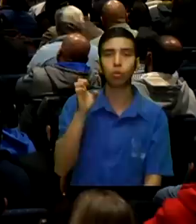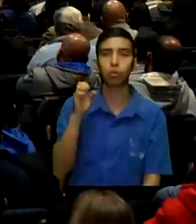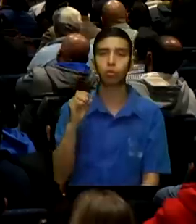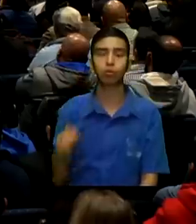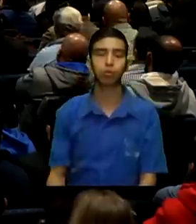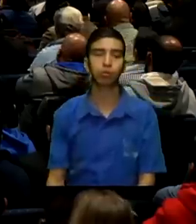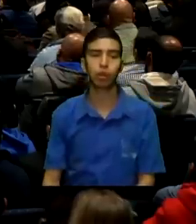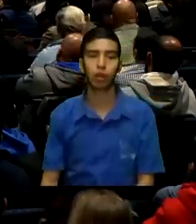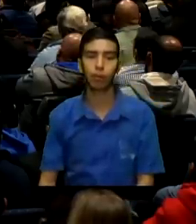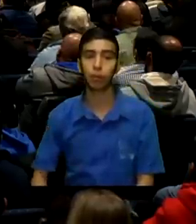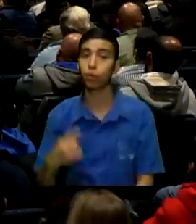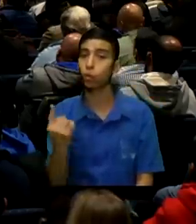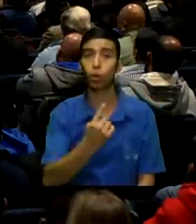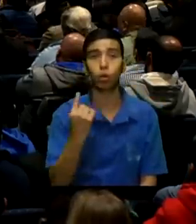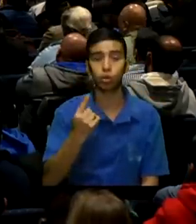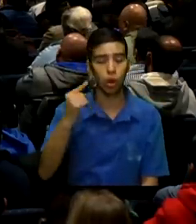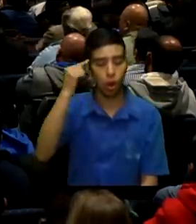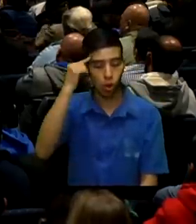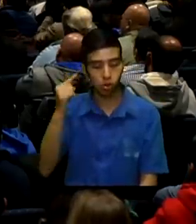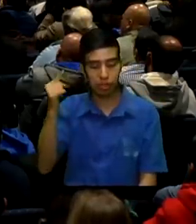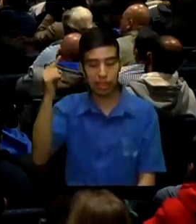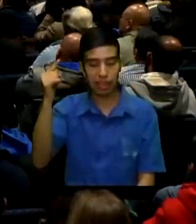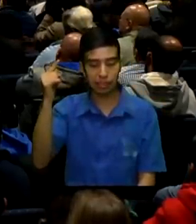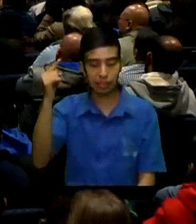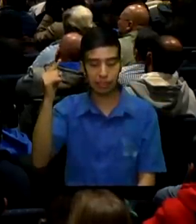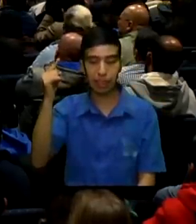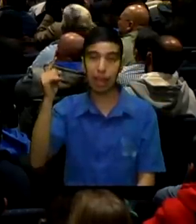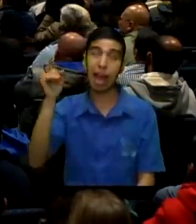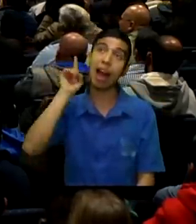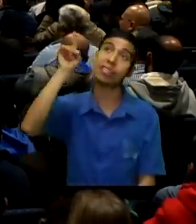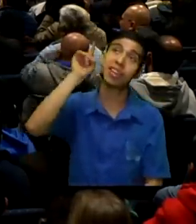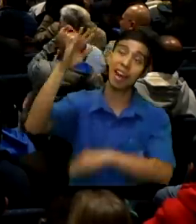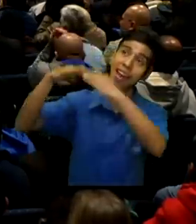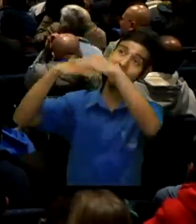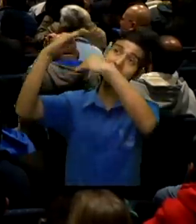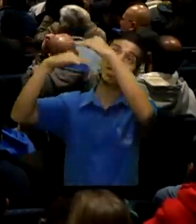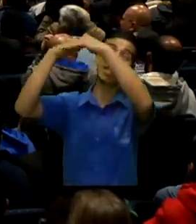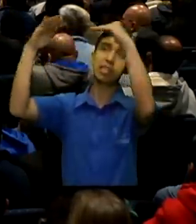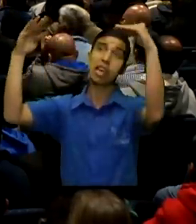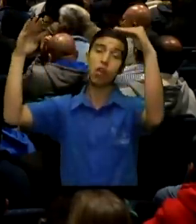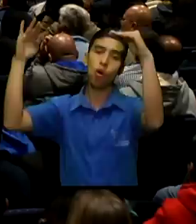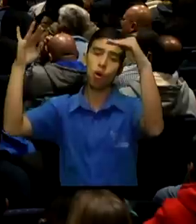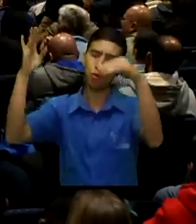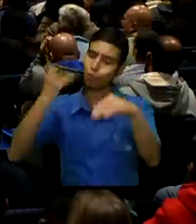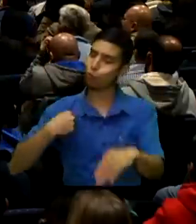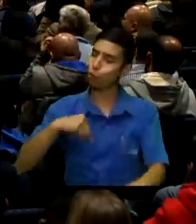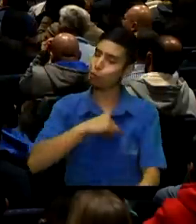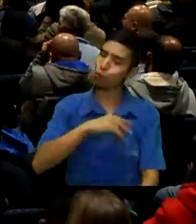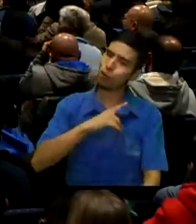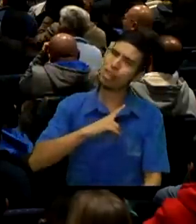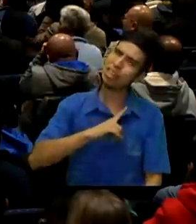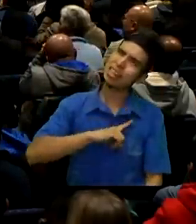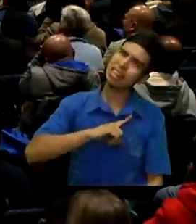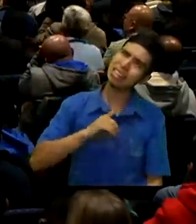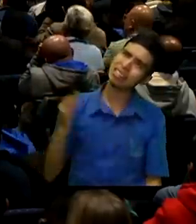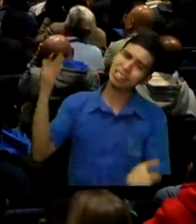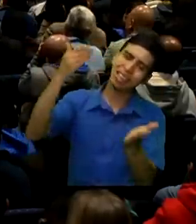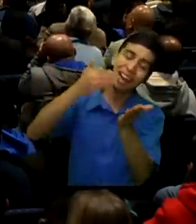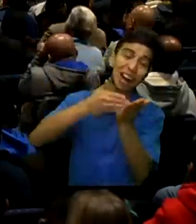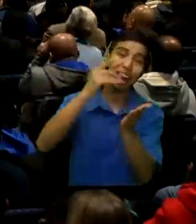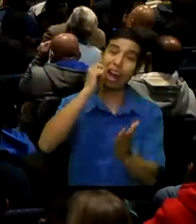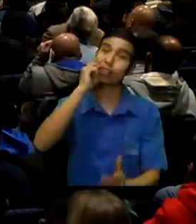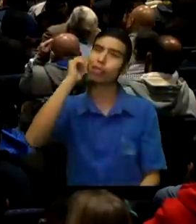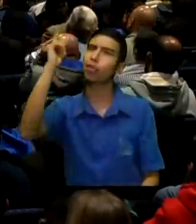existencia vamos a tener que llegar a Él y decirle, Señor, ¿cuál es tu pensamiento respecto a esta cosa? Claro, vamos a ir